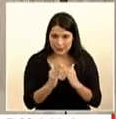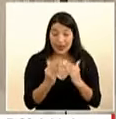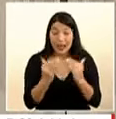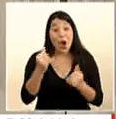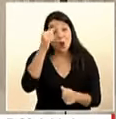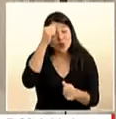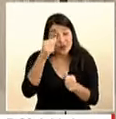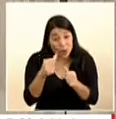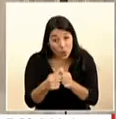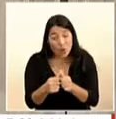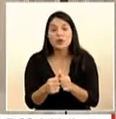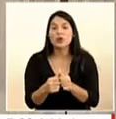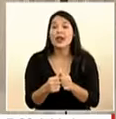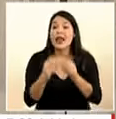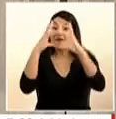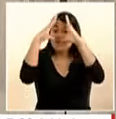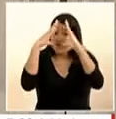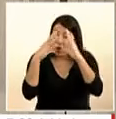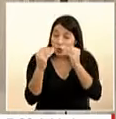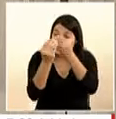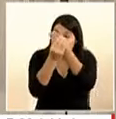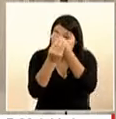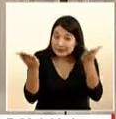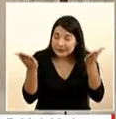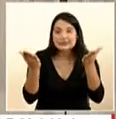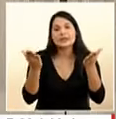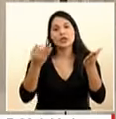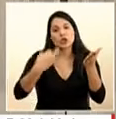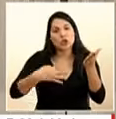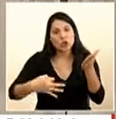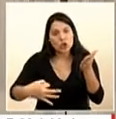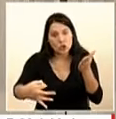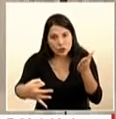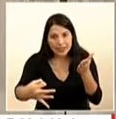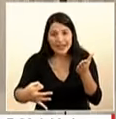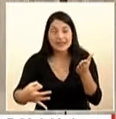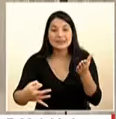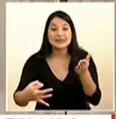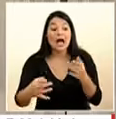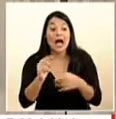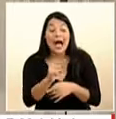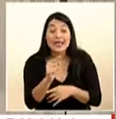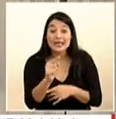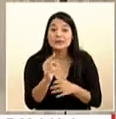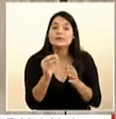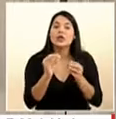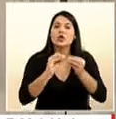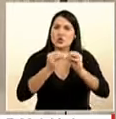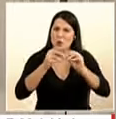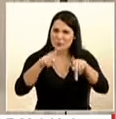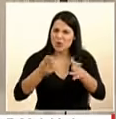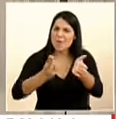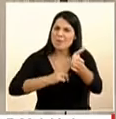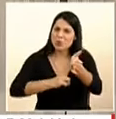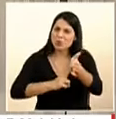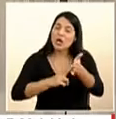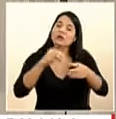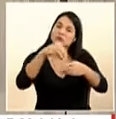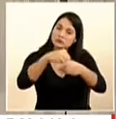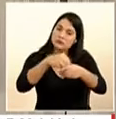de seguridad que ya ha compartido el de hoy se identifican los casos de violación e incluso ha identificado